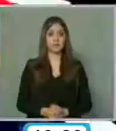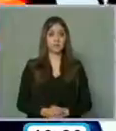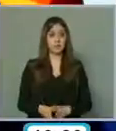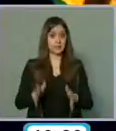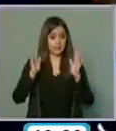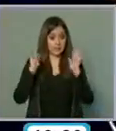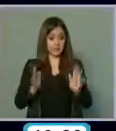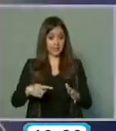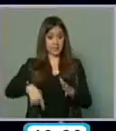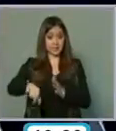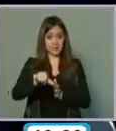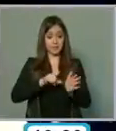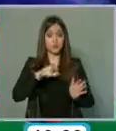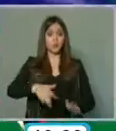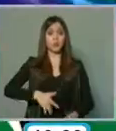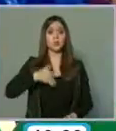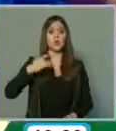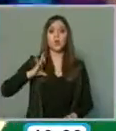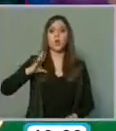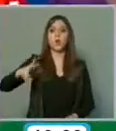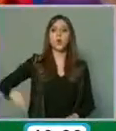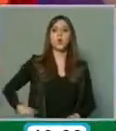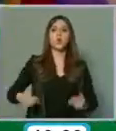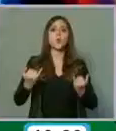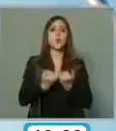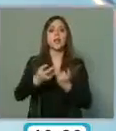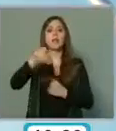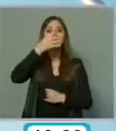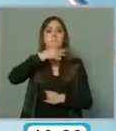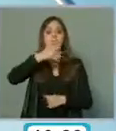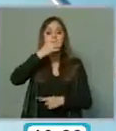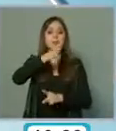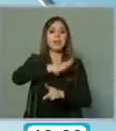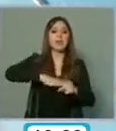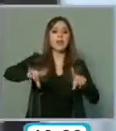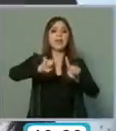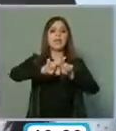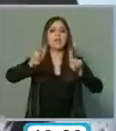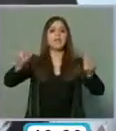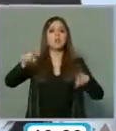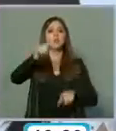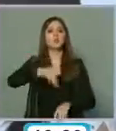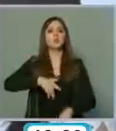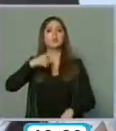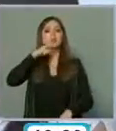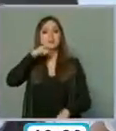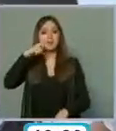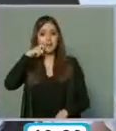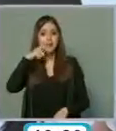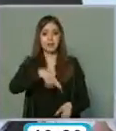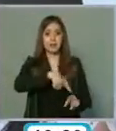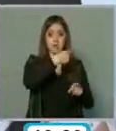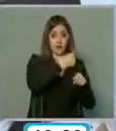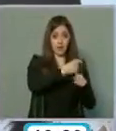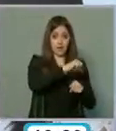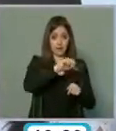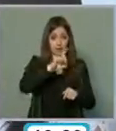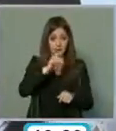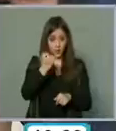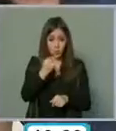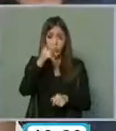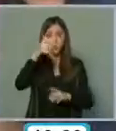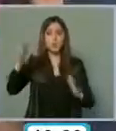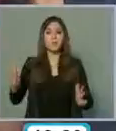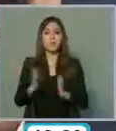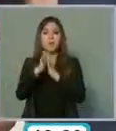Llegado el mes del orgullo y con él también el Festival Internacional por la Diversidad Sexual. Del 1 al 30 de junio podrás participar en